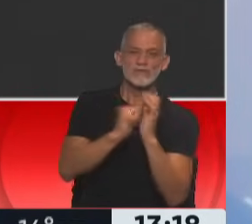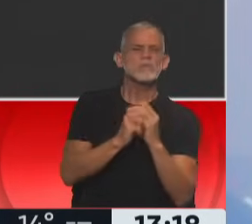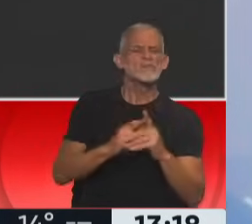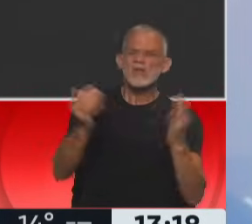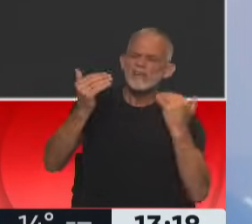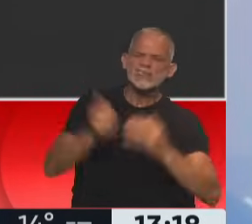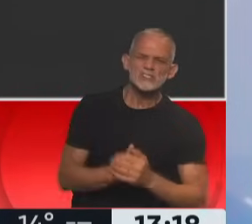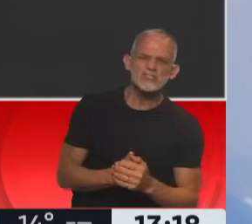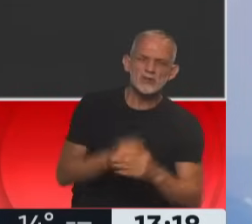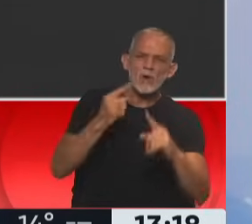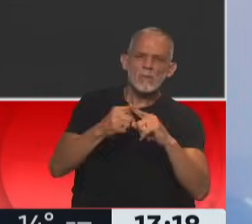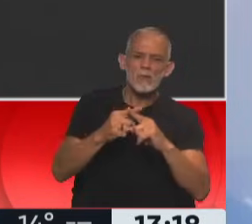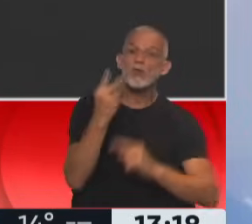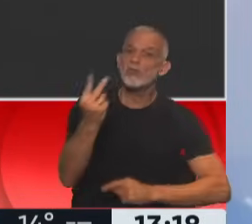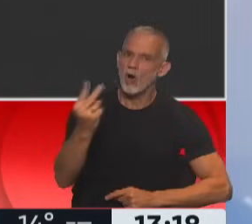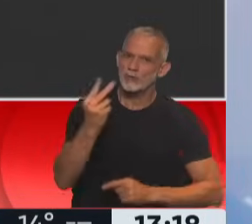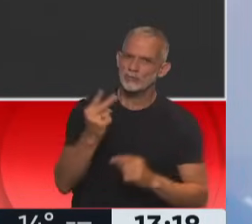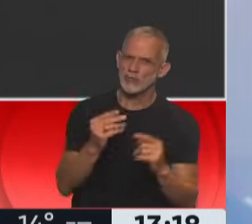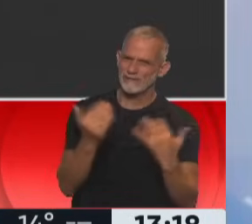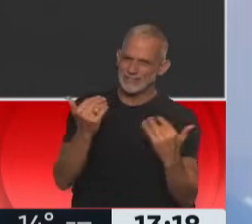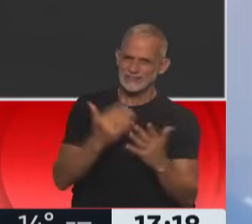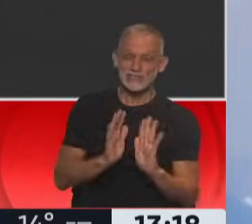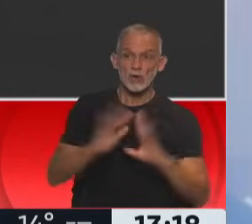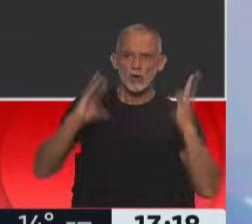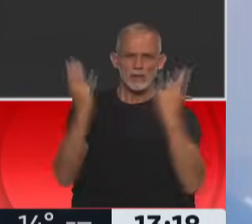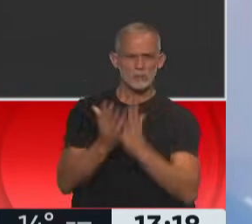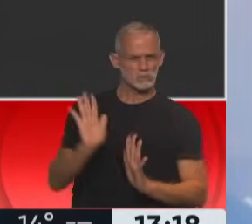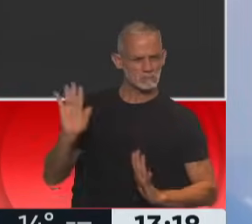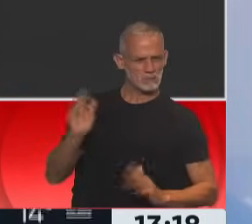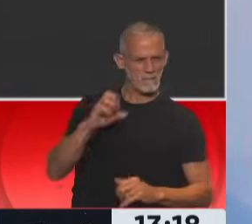te felicito por partida doble. El mundo tomó esa